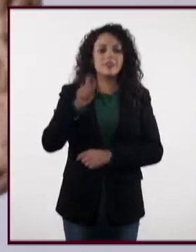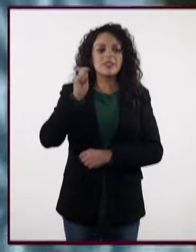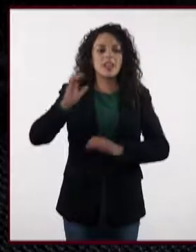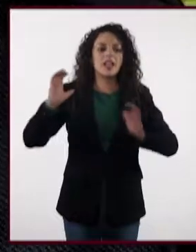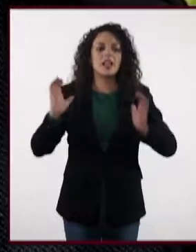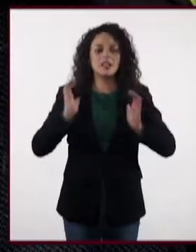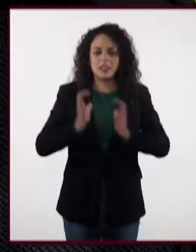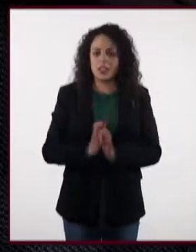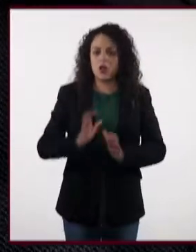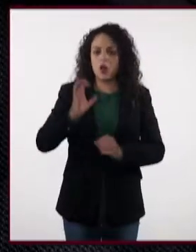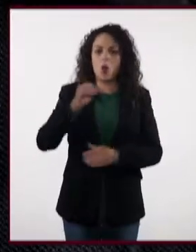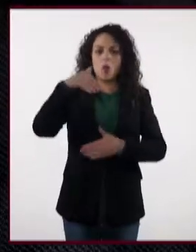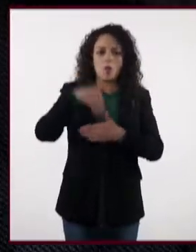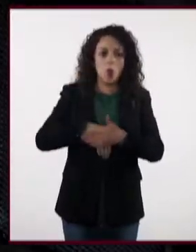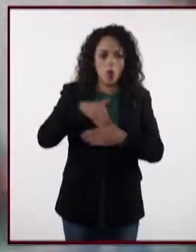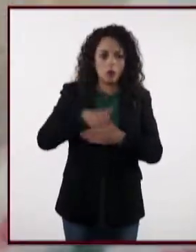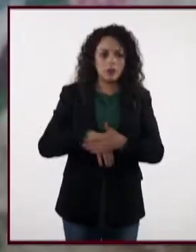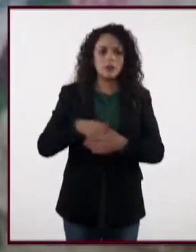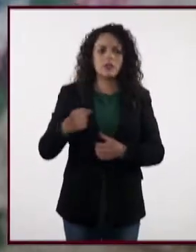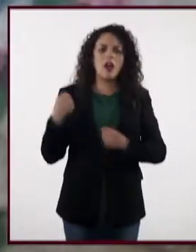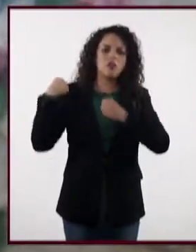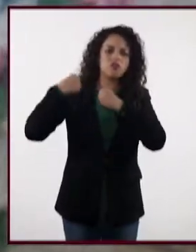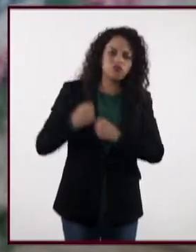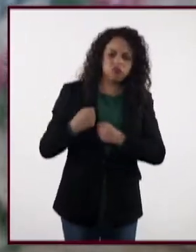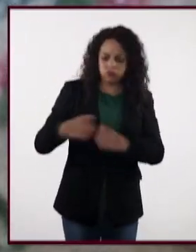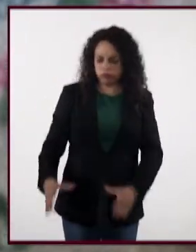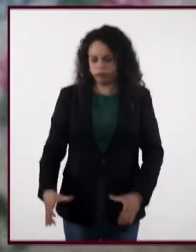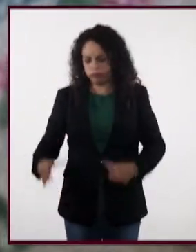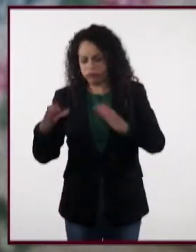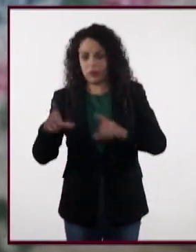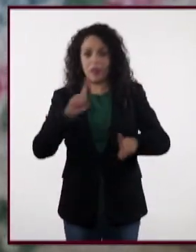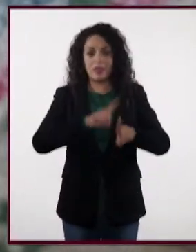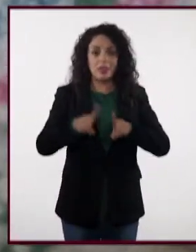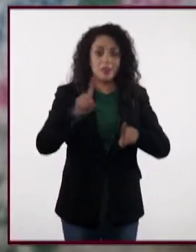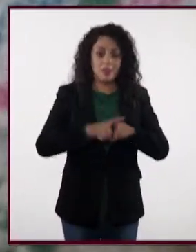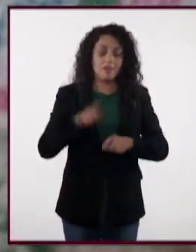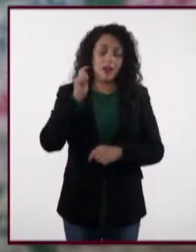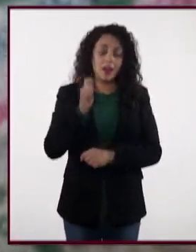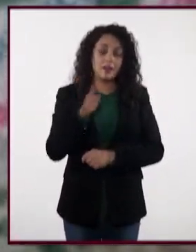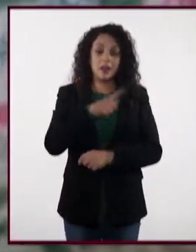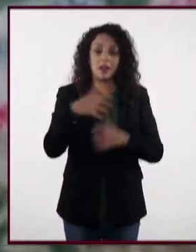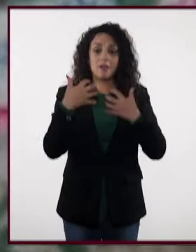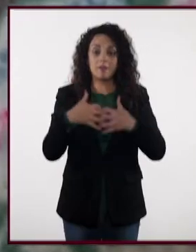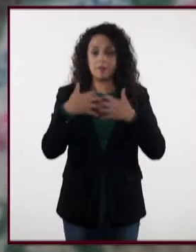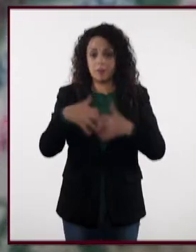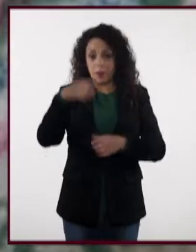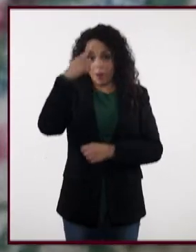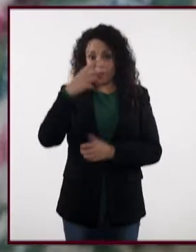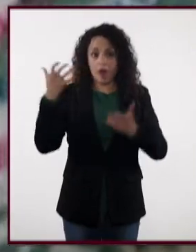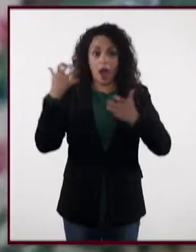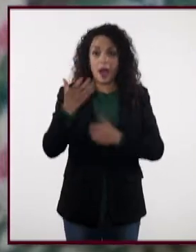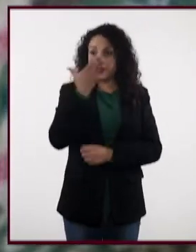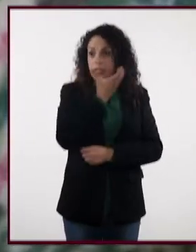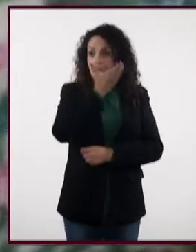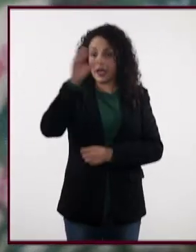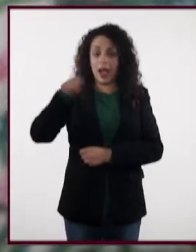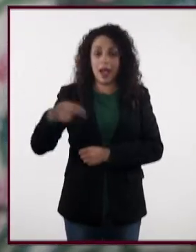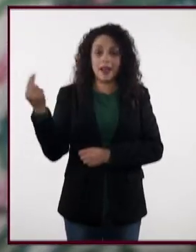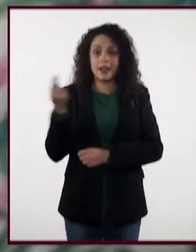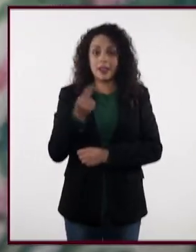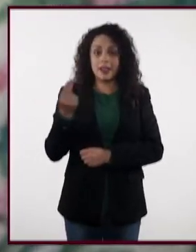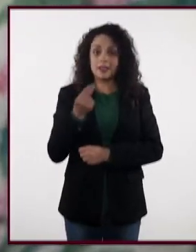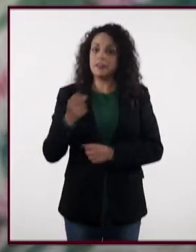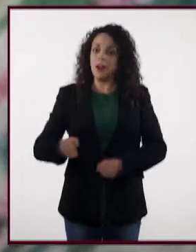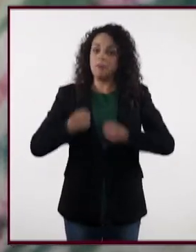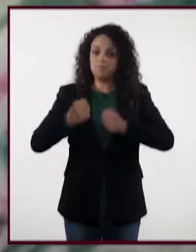sacos, bolsas o mochilas. En las industrias alimenticias para el transporte de los productos del campo, estos necesitan ser